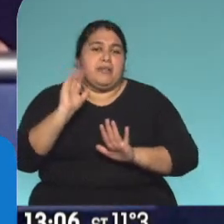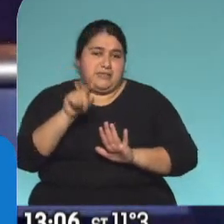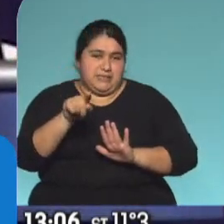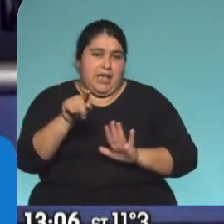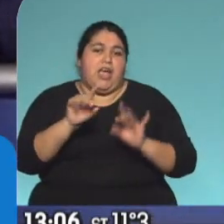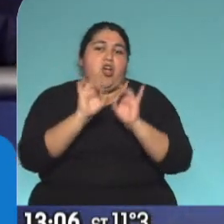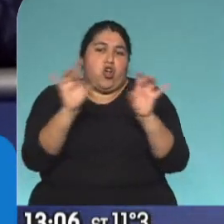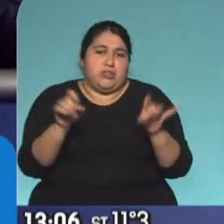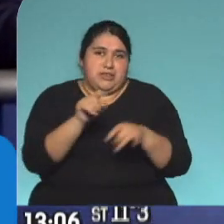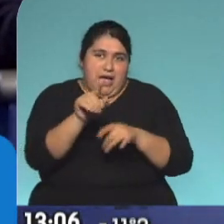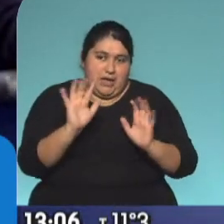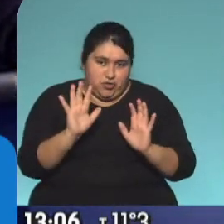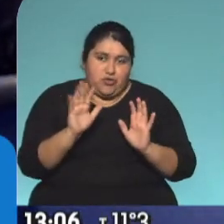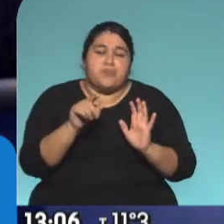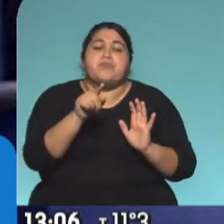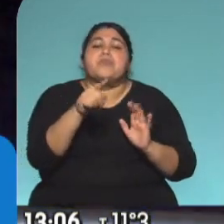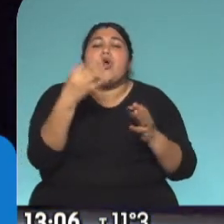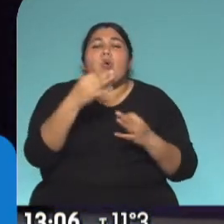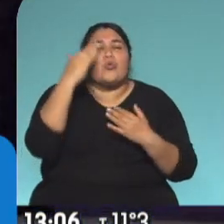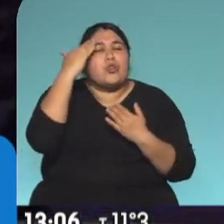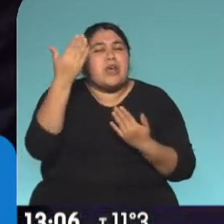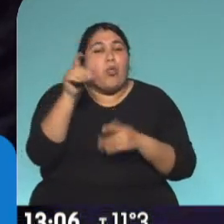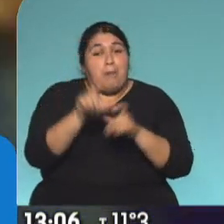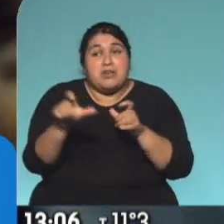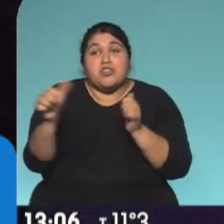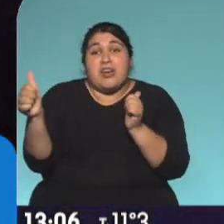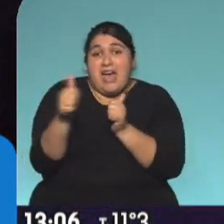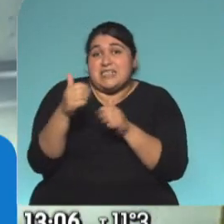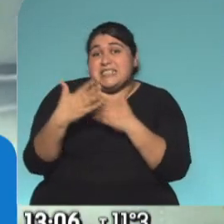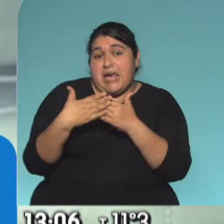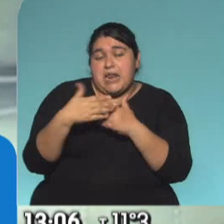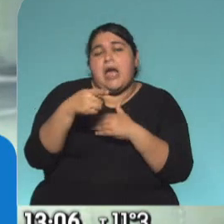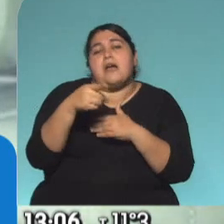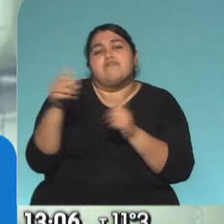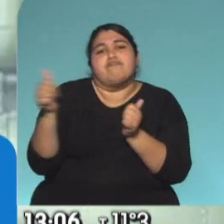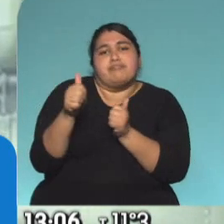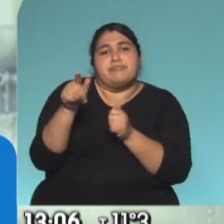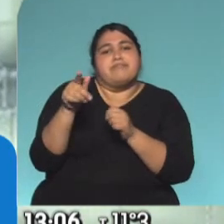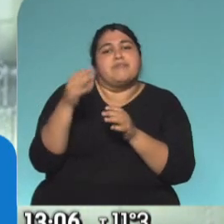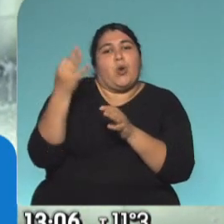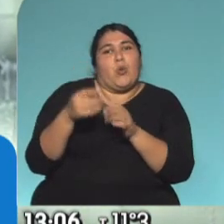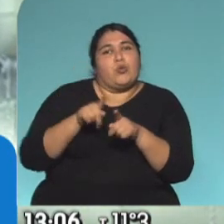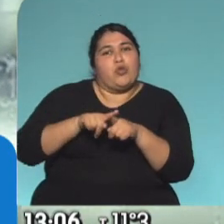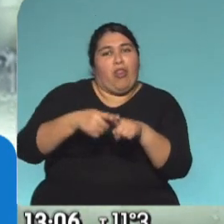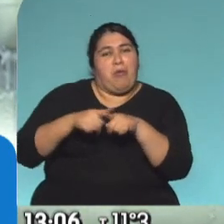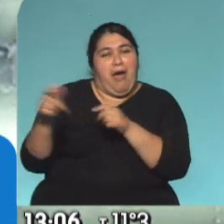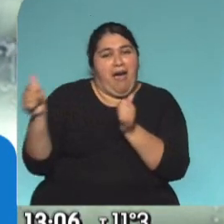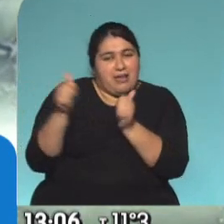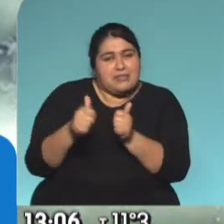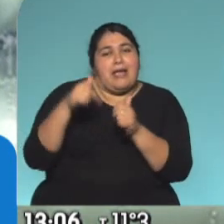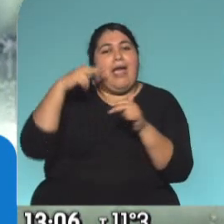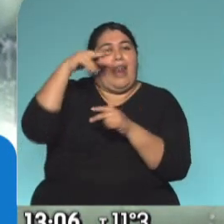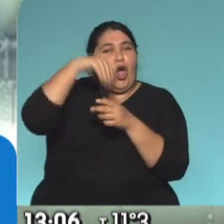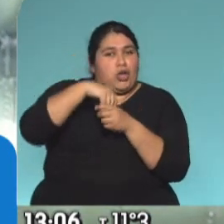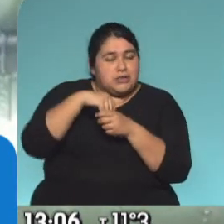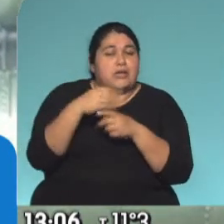de contagio de Trump, en este caso cuando saluda, o de personas que estuvieron cerca de Trump. Ahí está Melania en el debate, en el helicóptero. Recordemos que